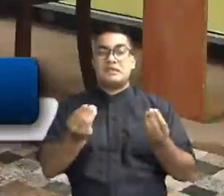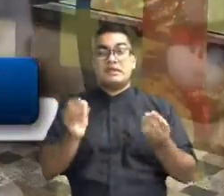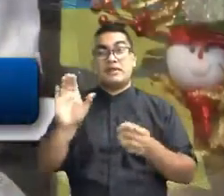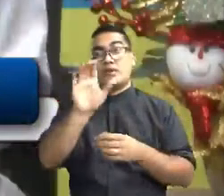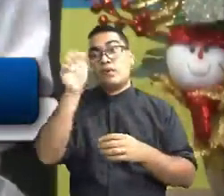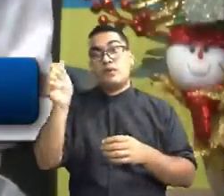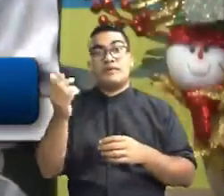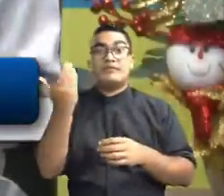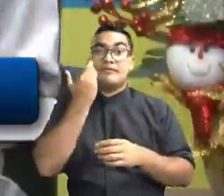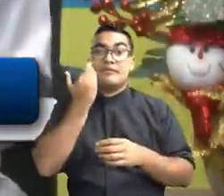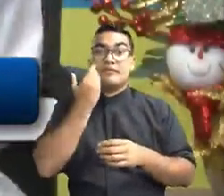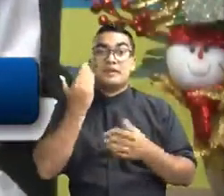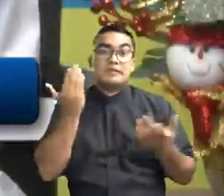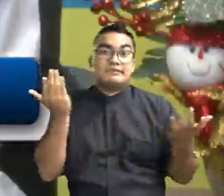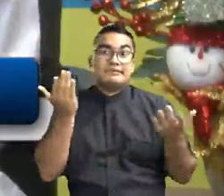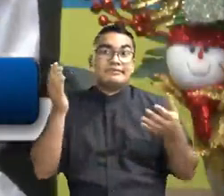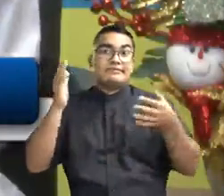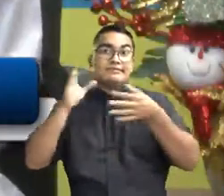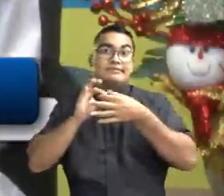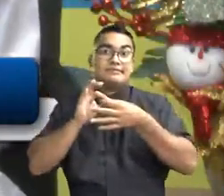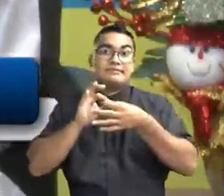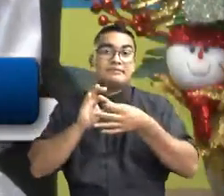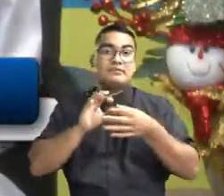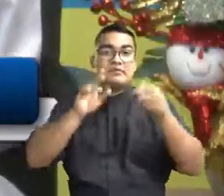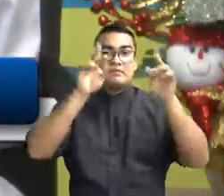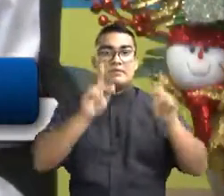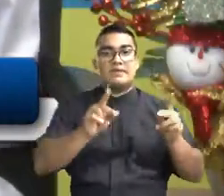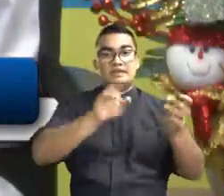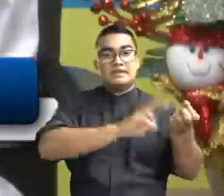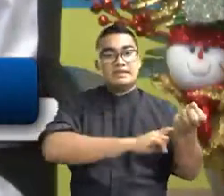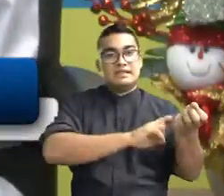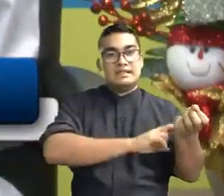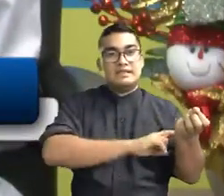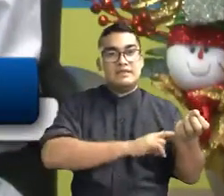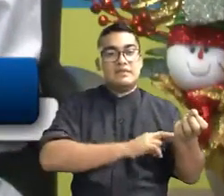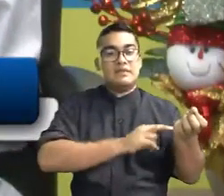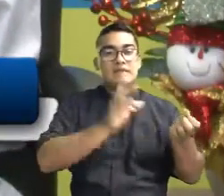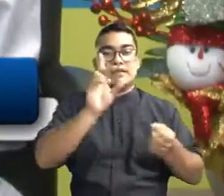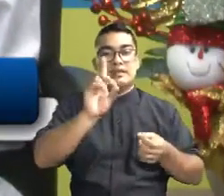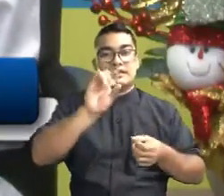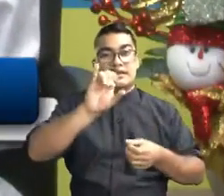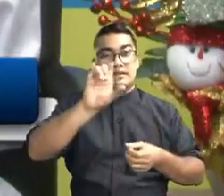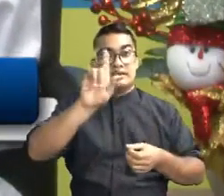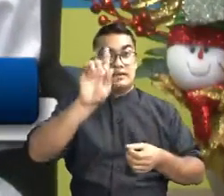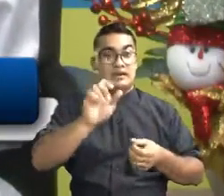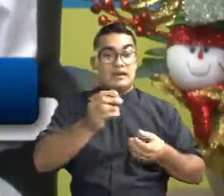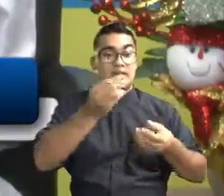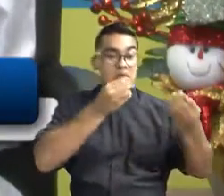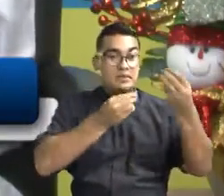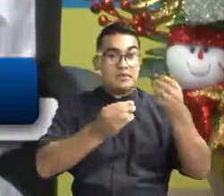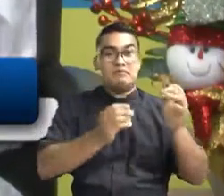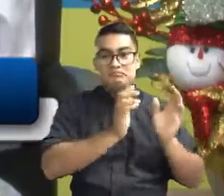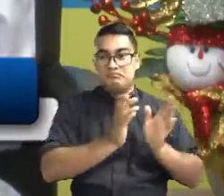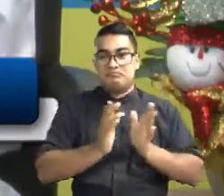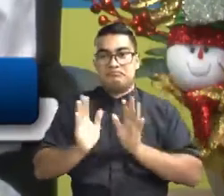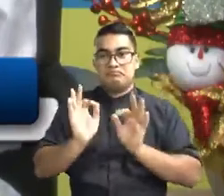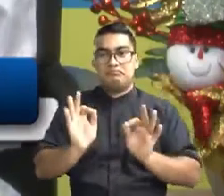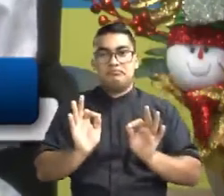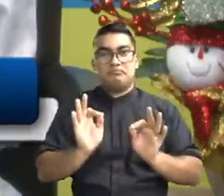enfermedades asociadas. Si es un paciente diabético, pues sí, su dieta para diabético y su